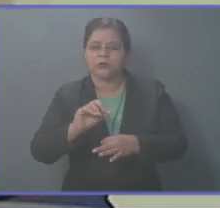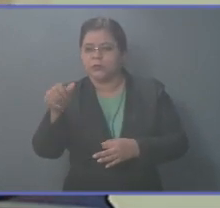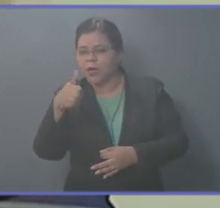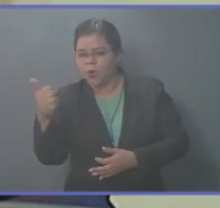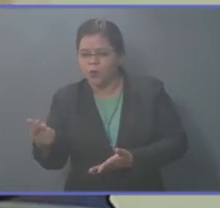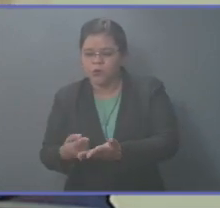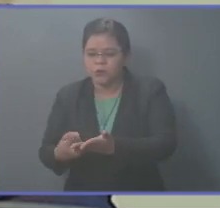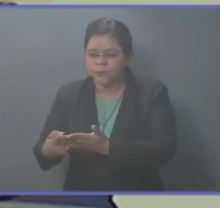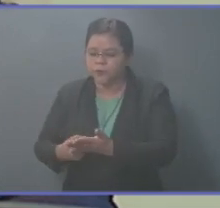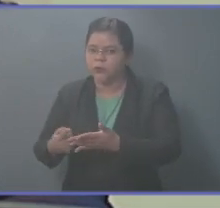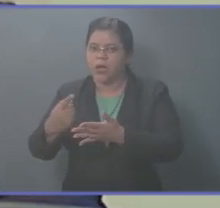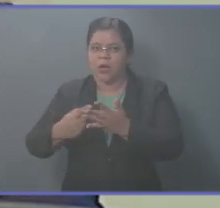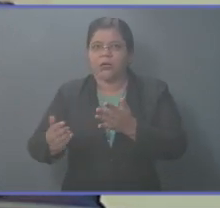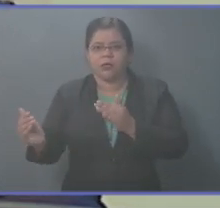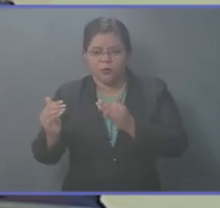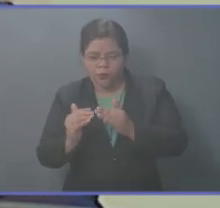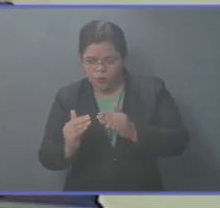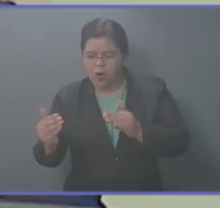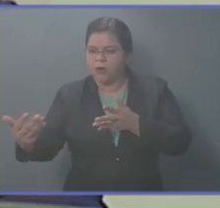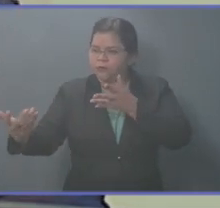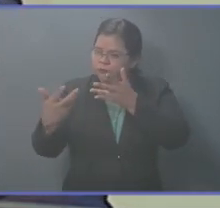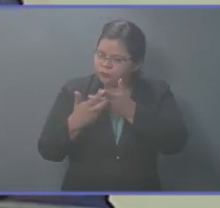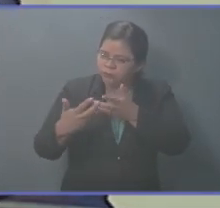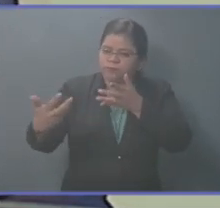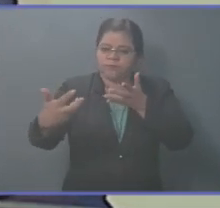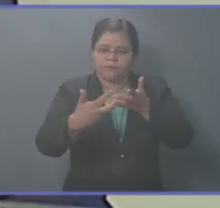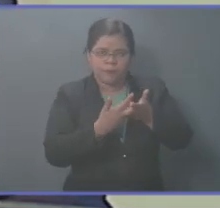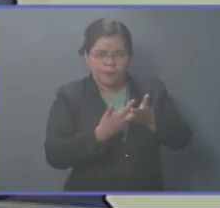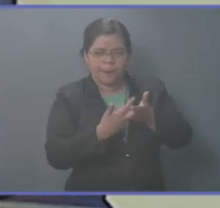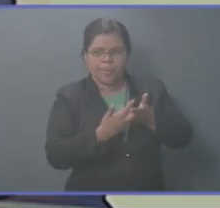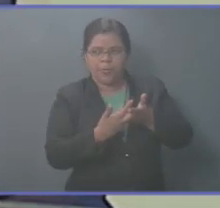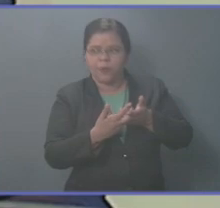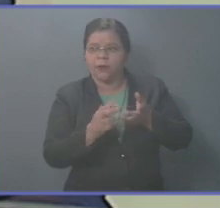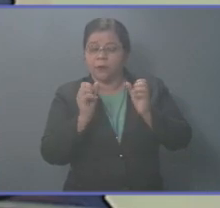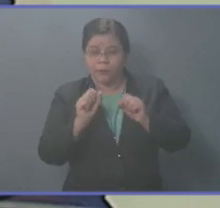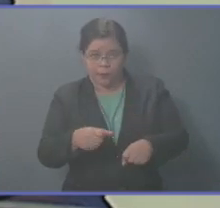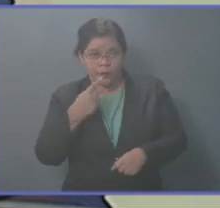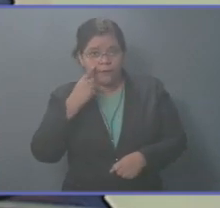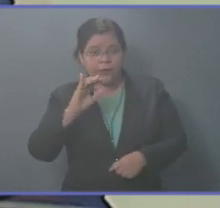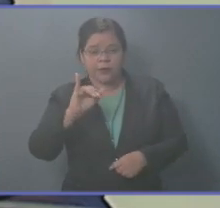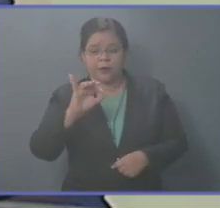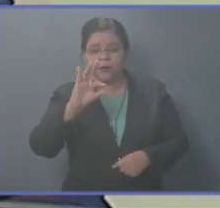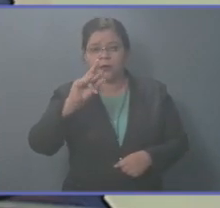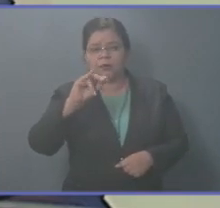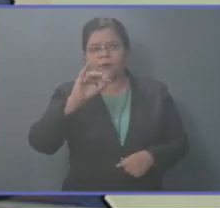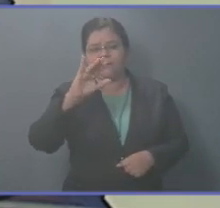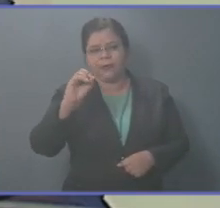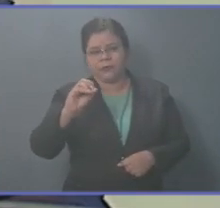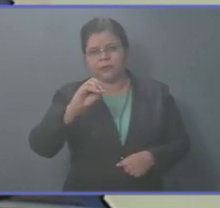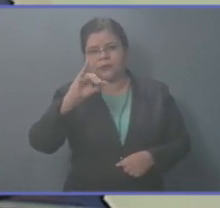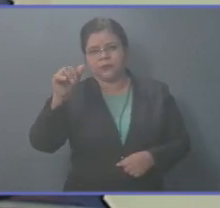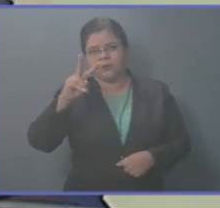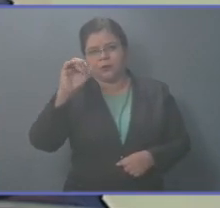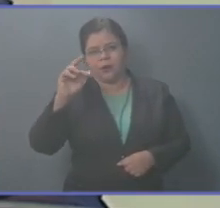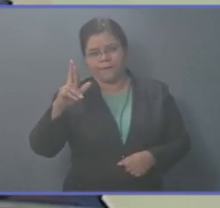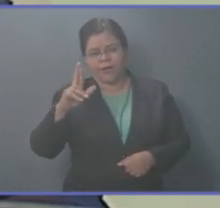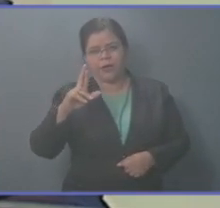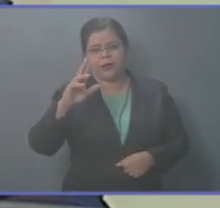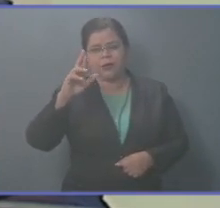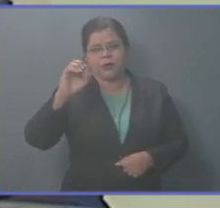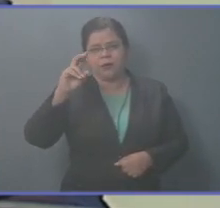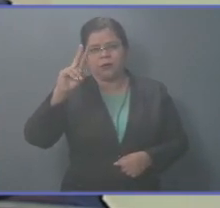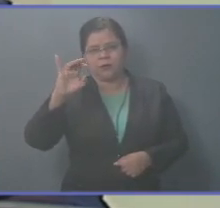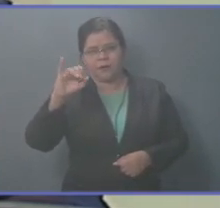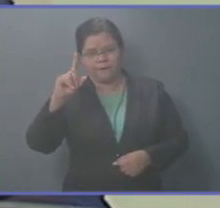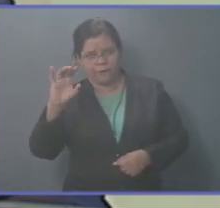tribunales constitucionales. Sobre esto puede verse a Francisco Javier Díaz Reborio, Interpretación a la Constitución y